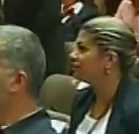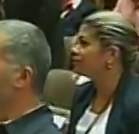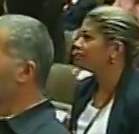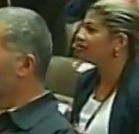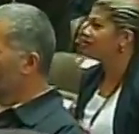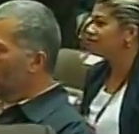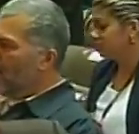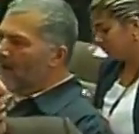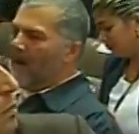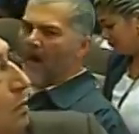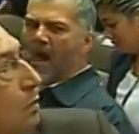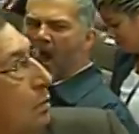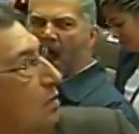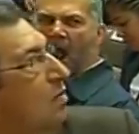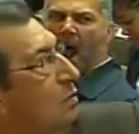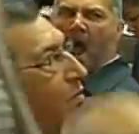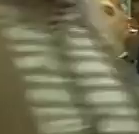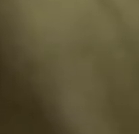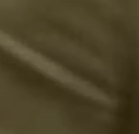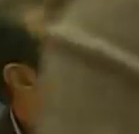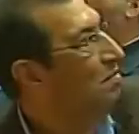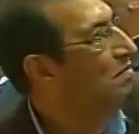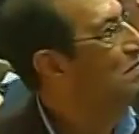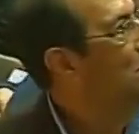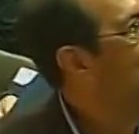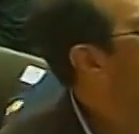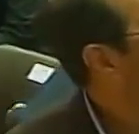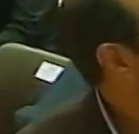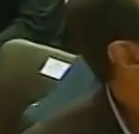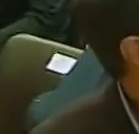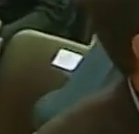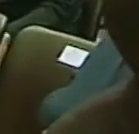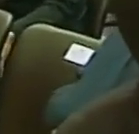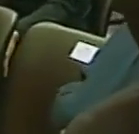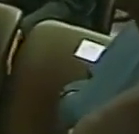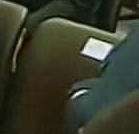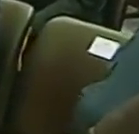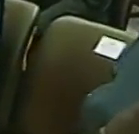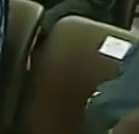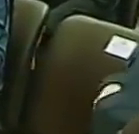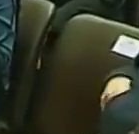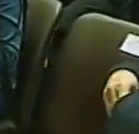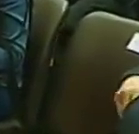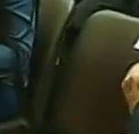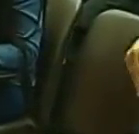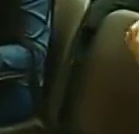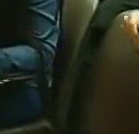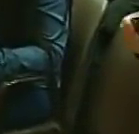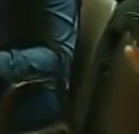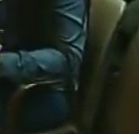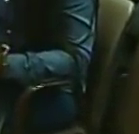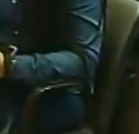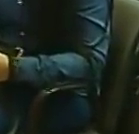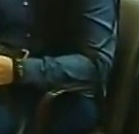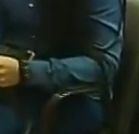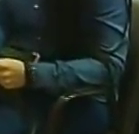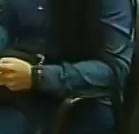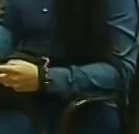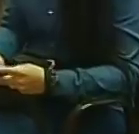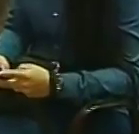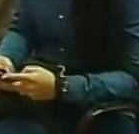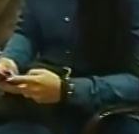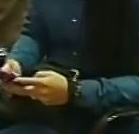a funcionarios y funcionarias de la Superintendencia Nacional de los Precios Justos y Acordados. En el artículo